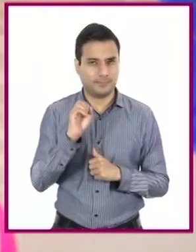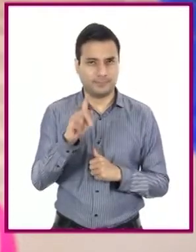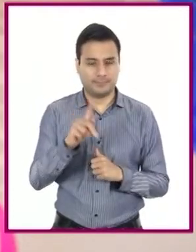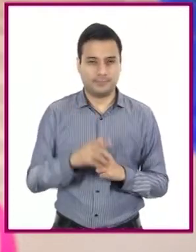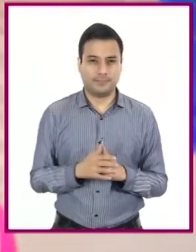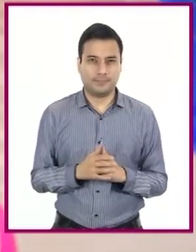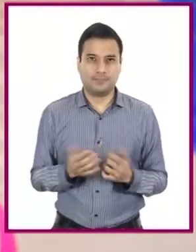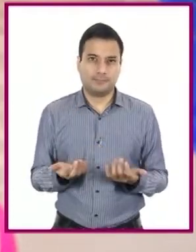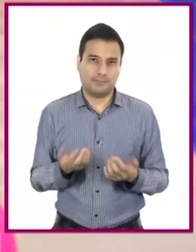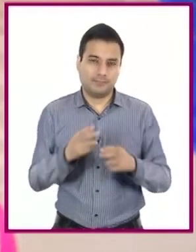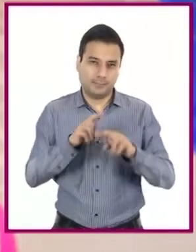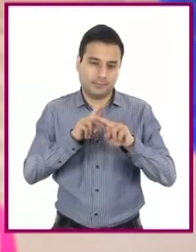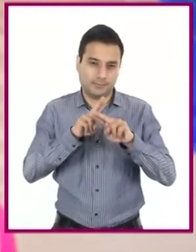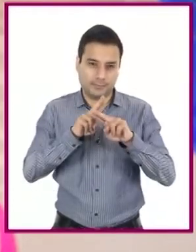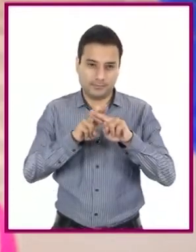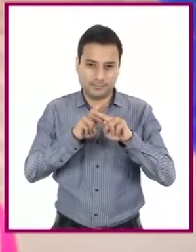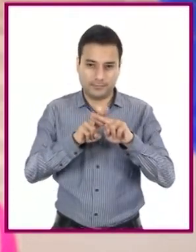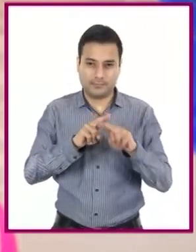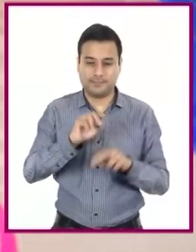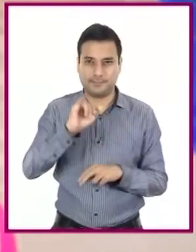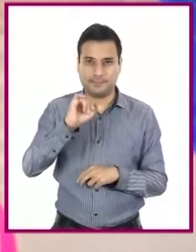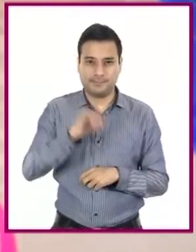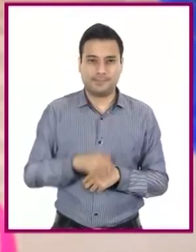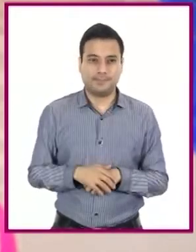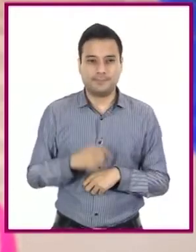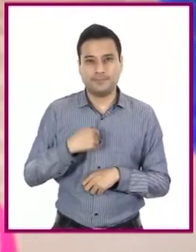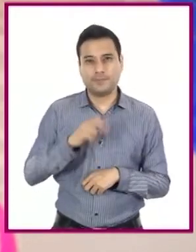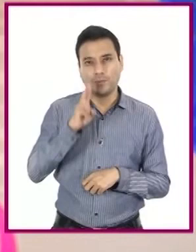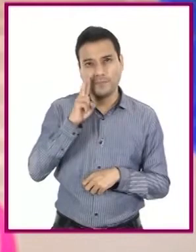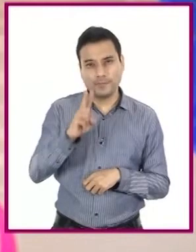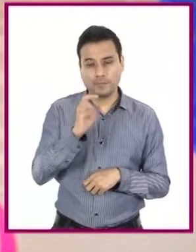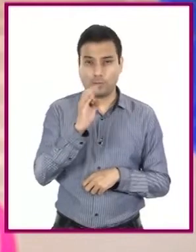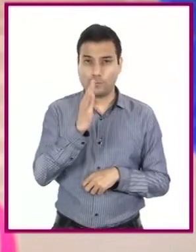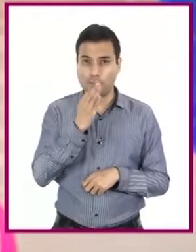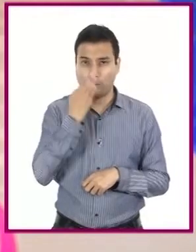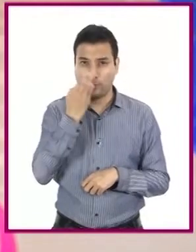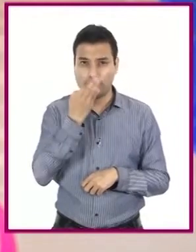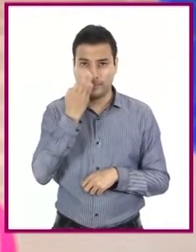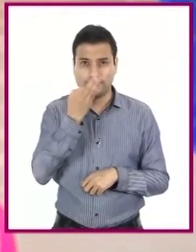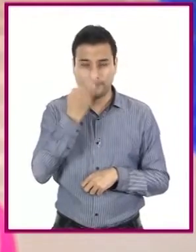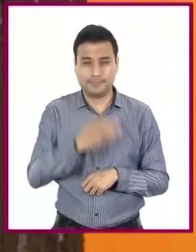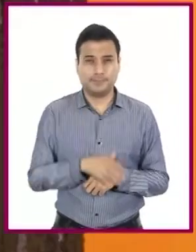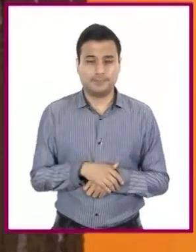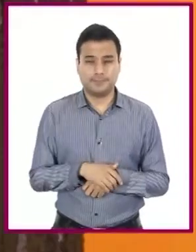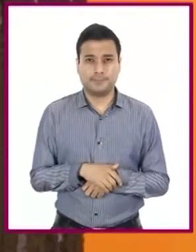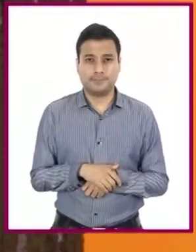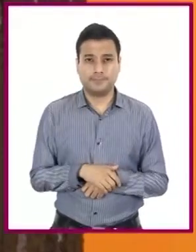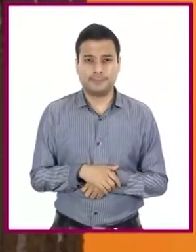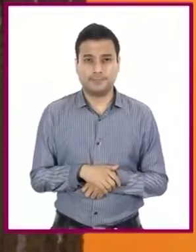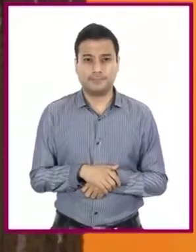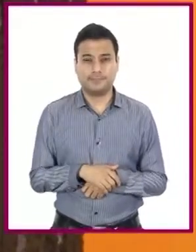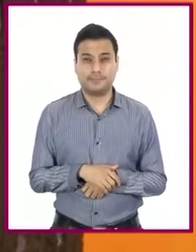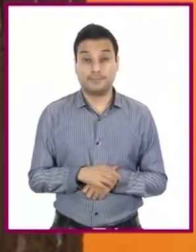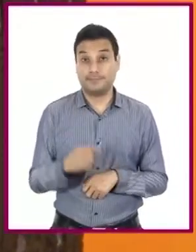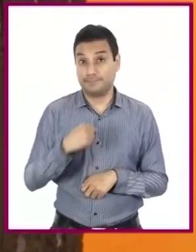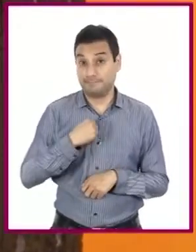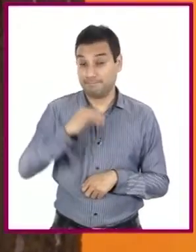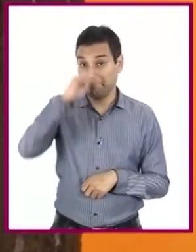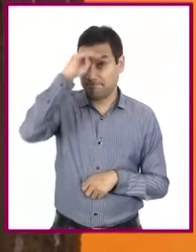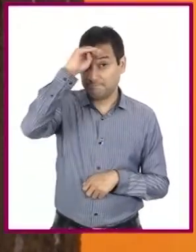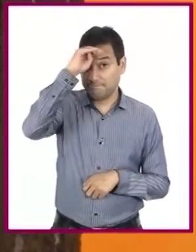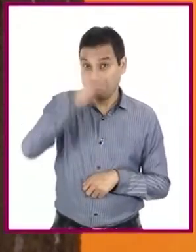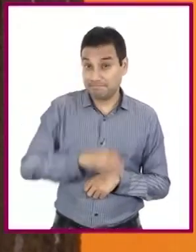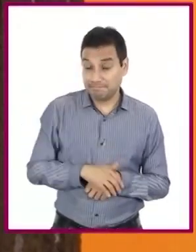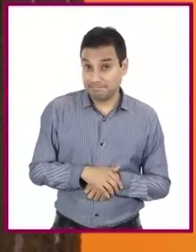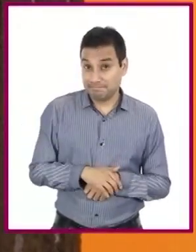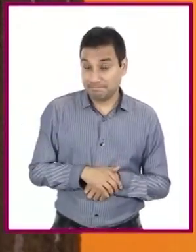¿para qué la dibujamos, verdad? Y voy a observar las flores que dibujas, es que esas sí las alcanzo a ver. Mira. Pienso que es necesario